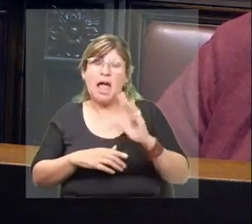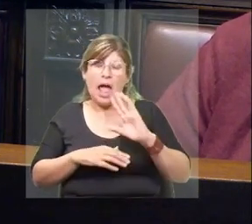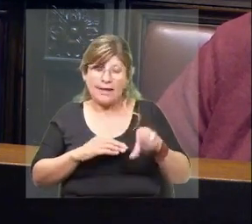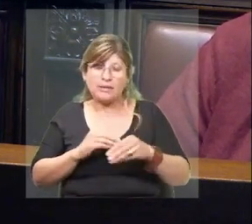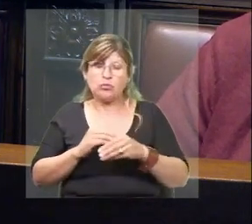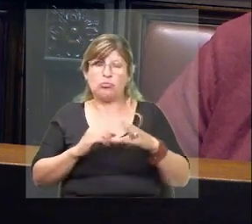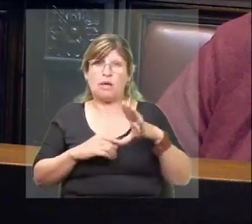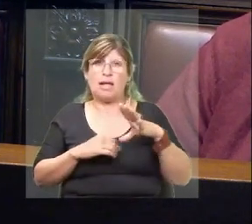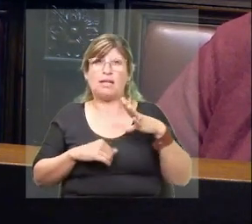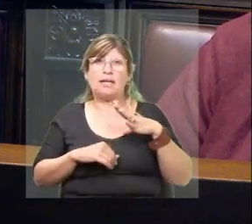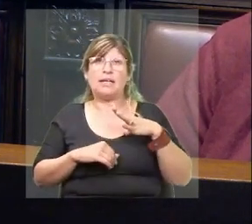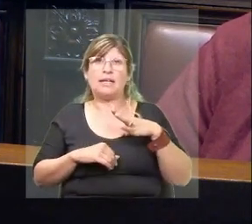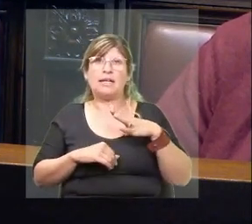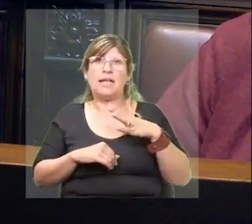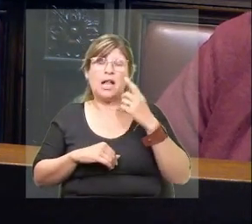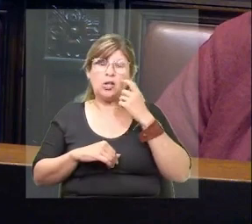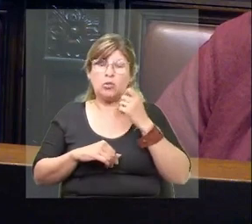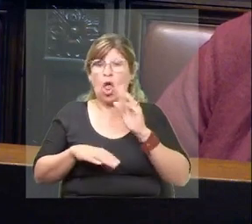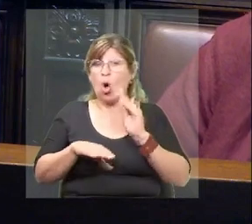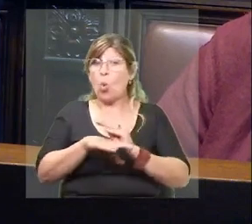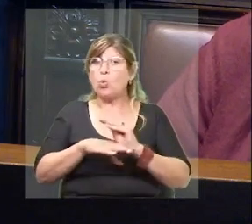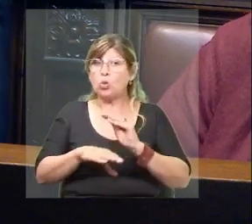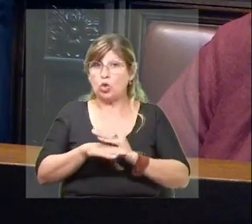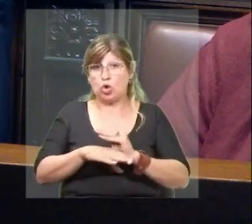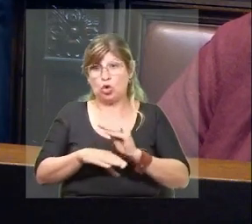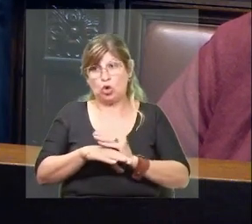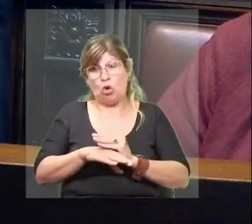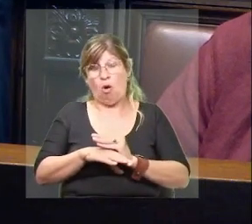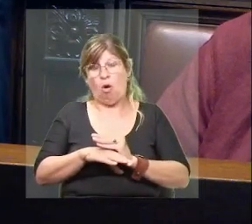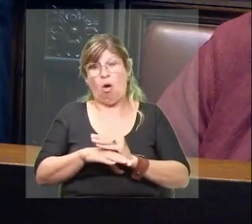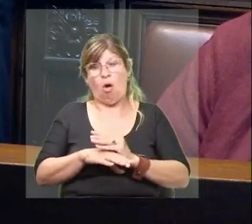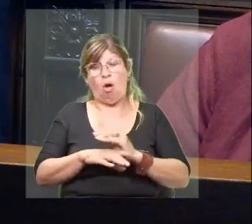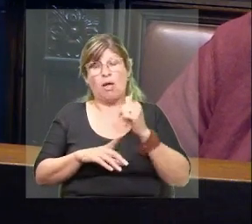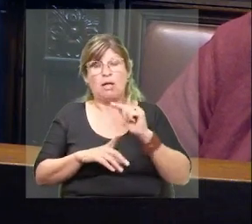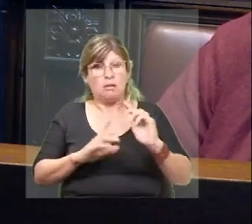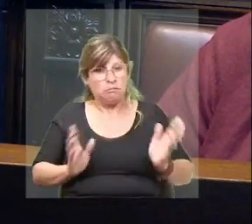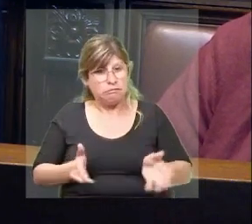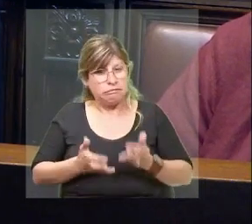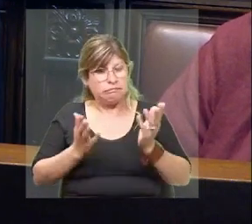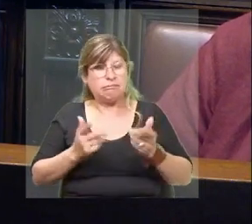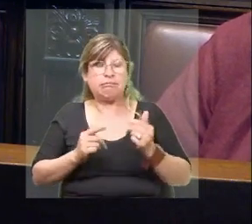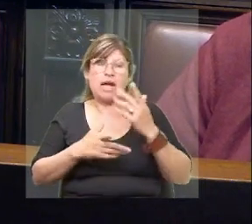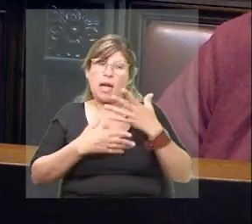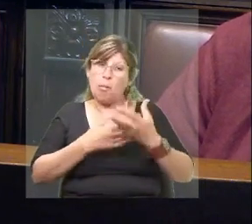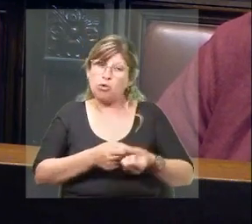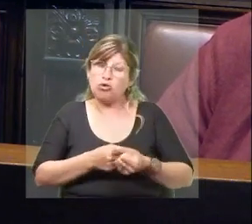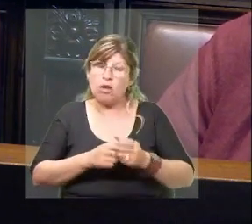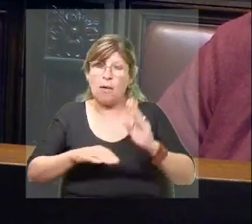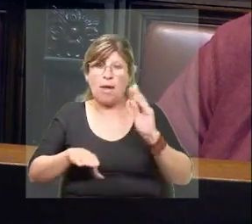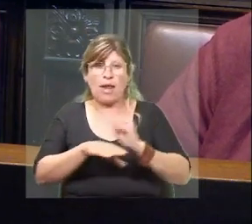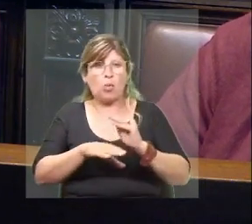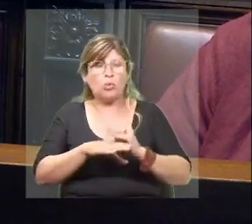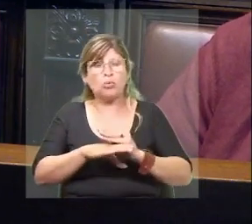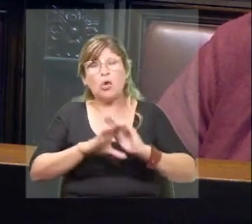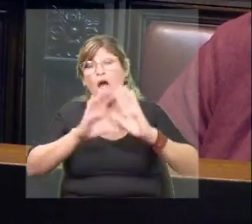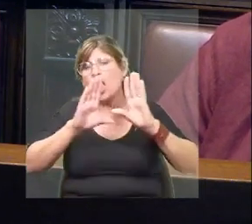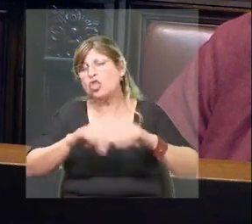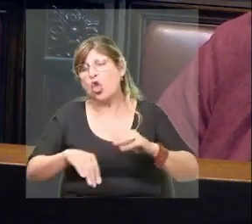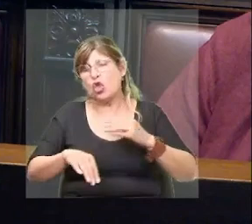sumarle al Danilo culto y al Danilo impulsor de la cultura en todos los